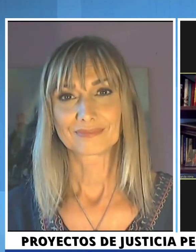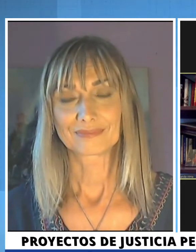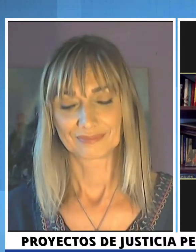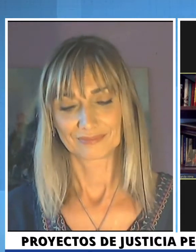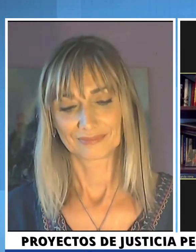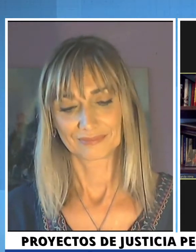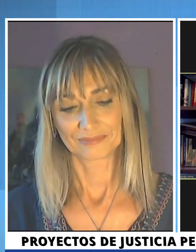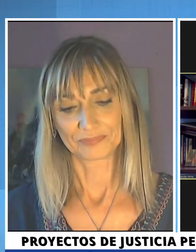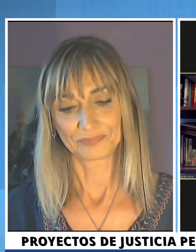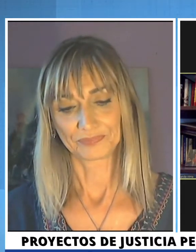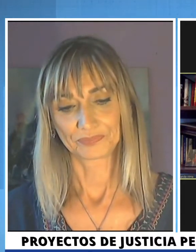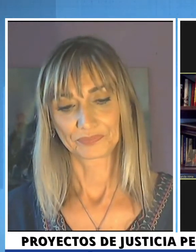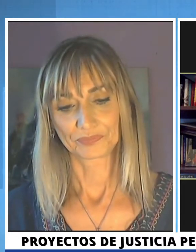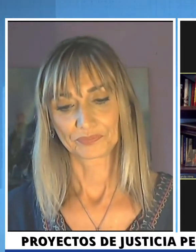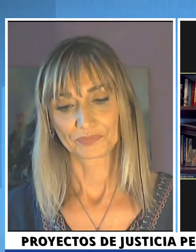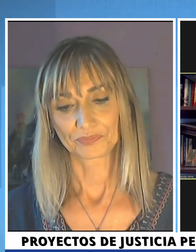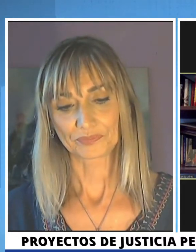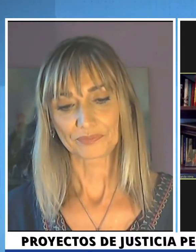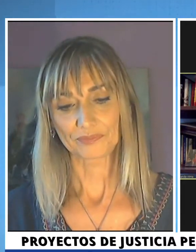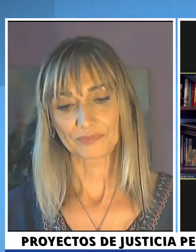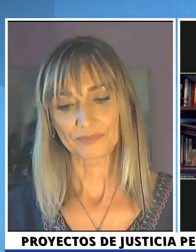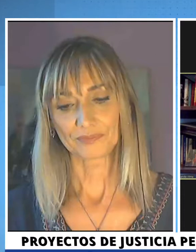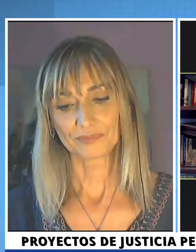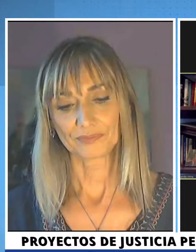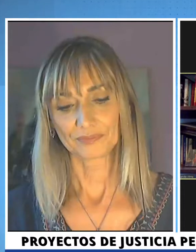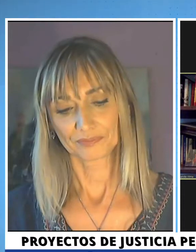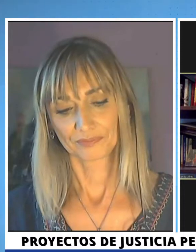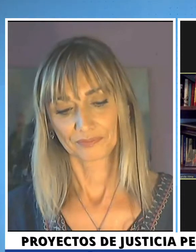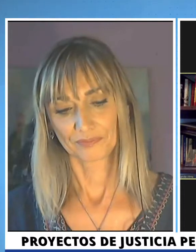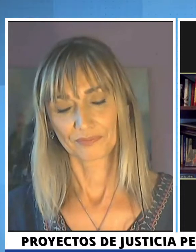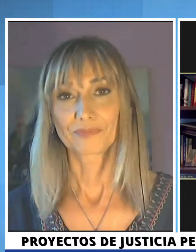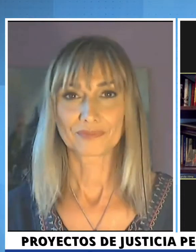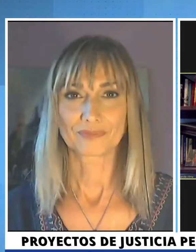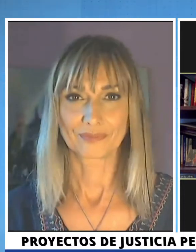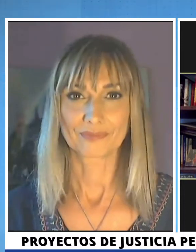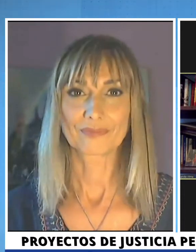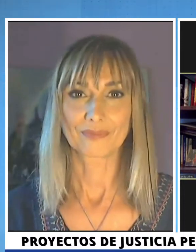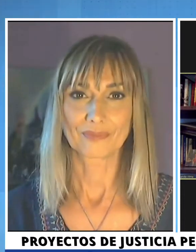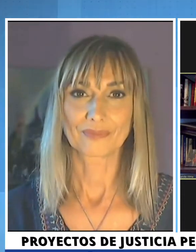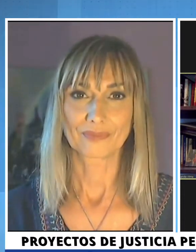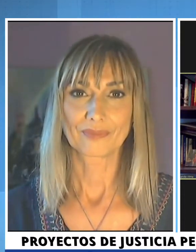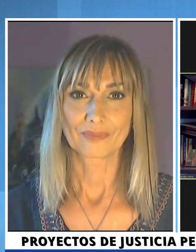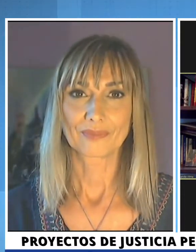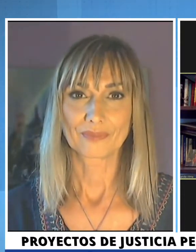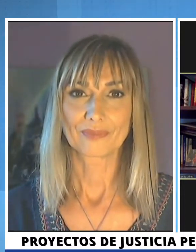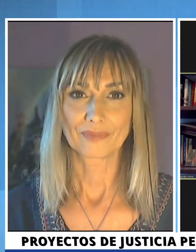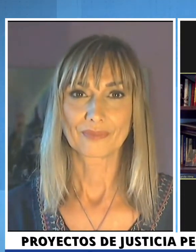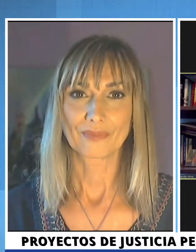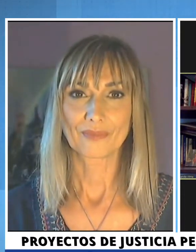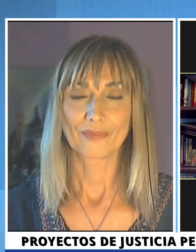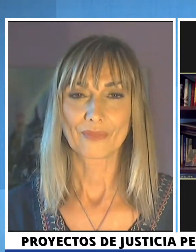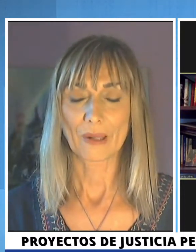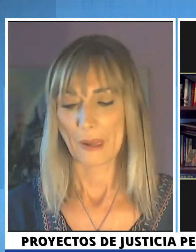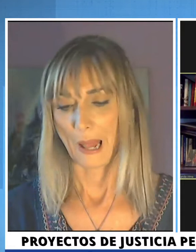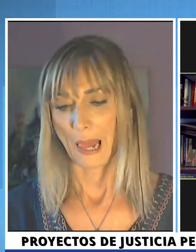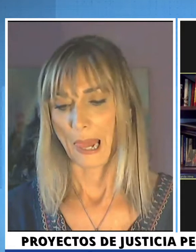algún centro para atención, puedan también ser receptores de denuncias contra la violencia de género. Y también, sobre todo, algo muy